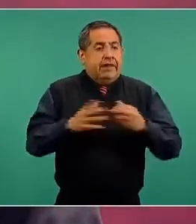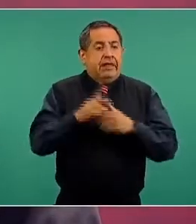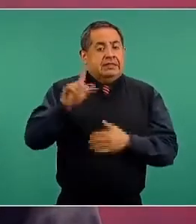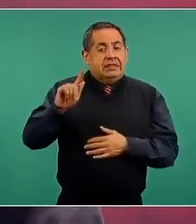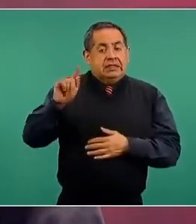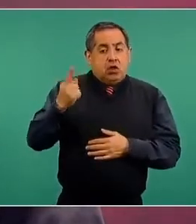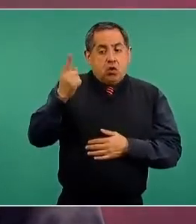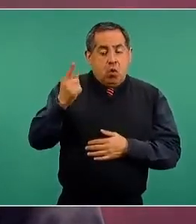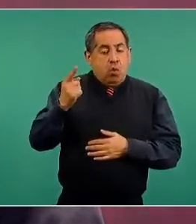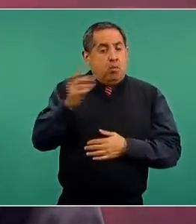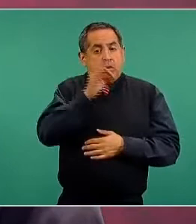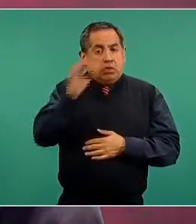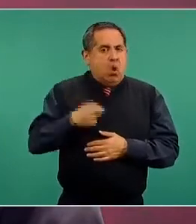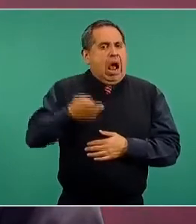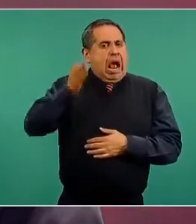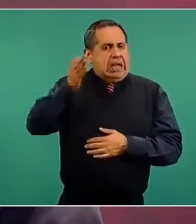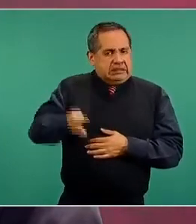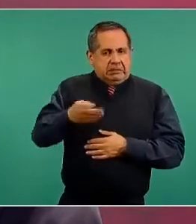71% acepta la vacuna,